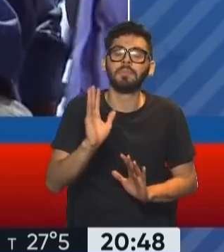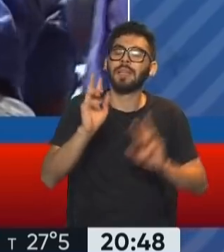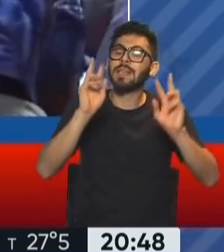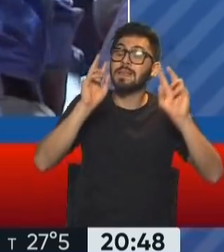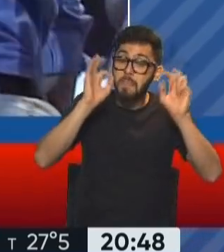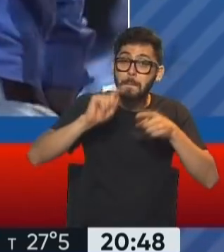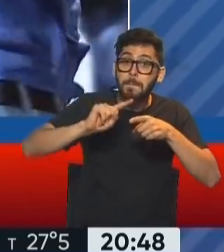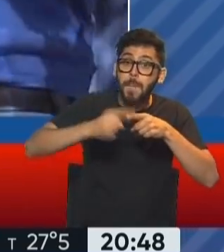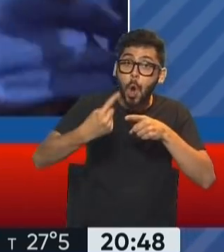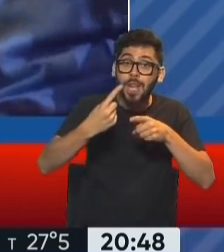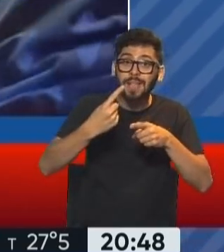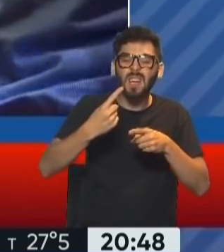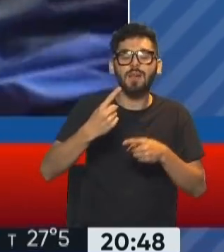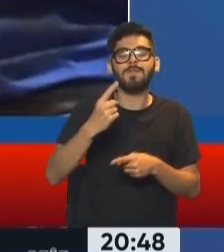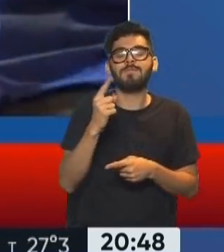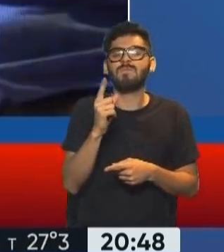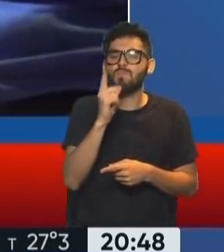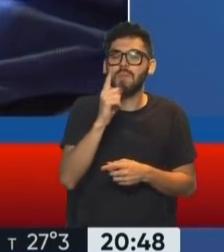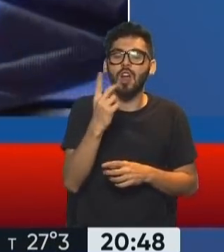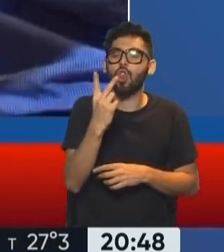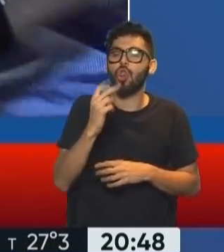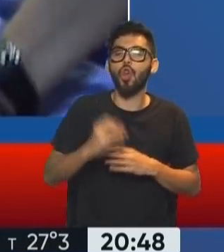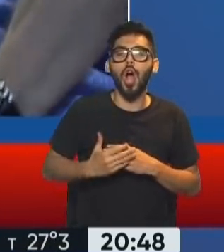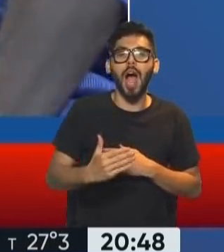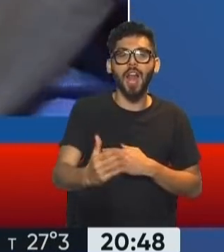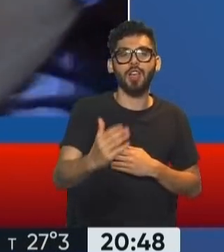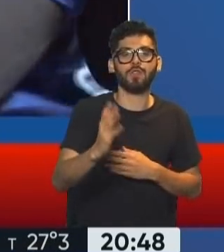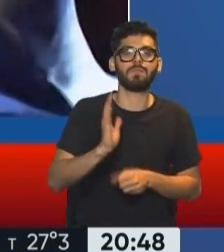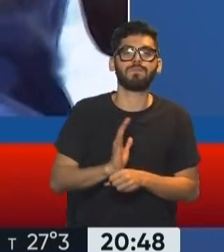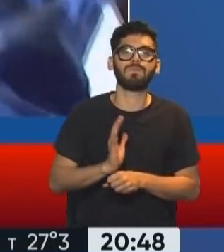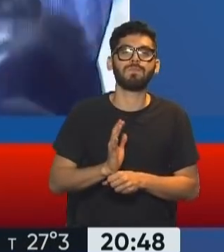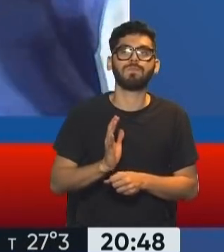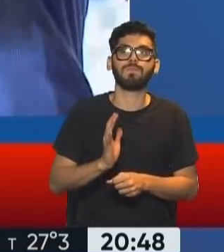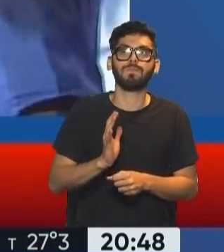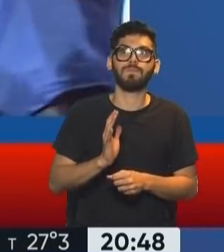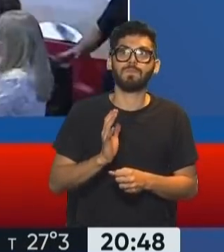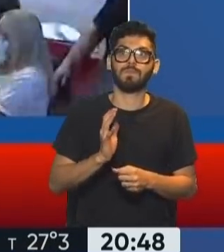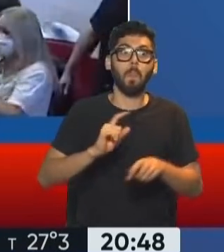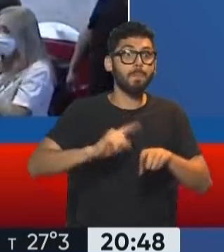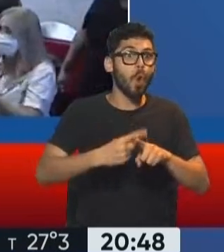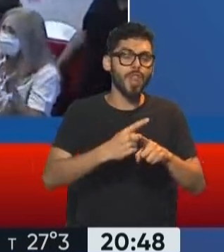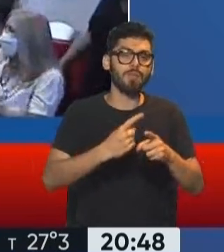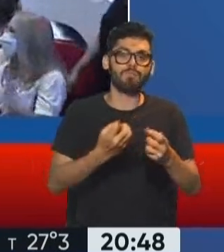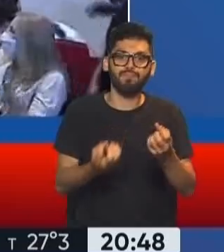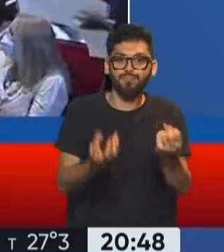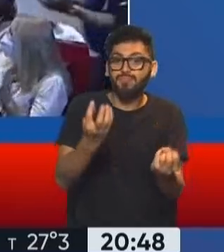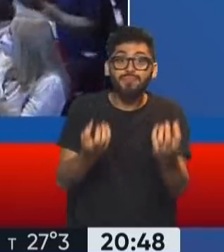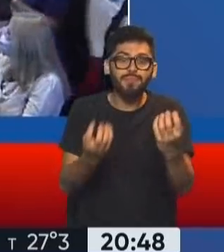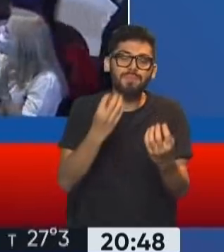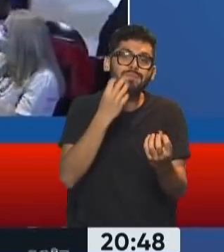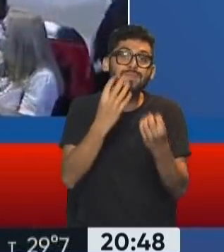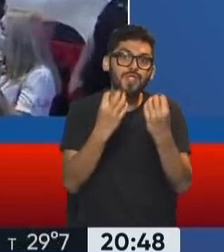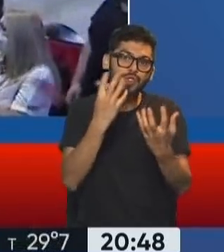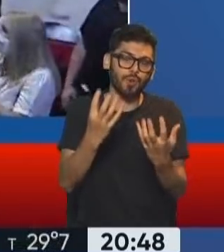política, yo creo que va a ser 2 años de florecimiento de política, de la política